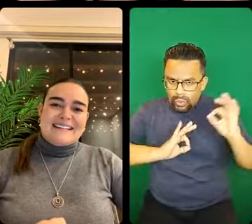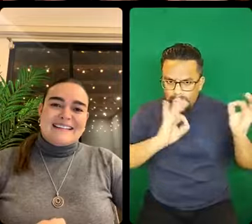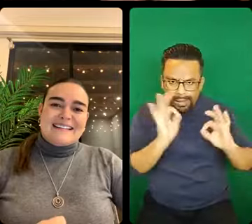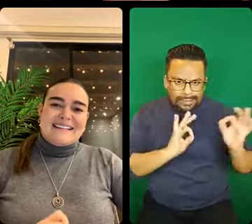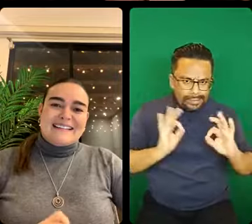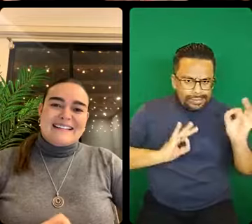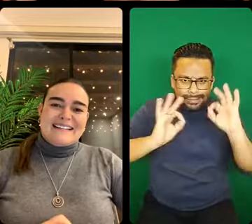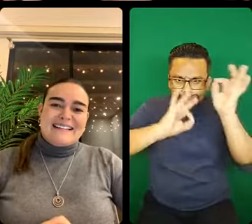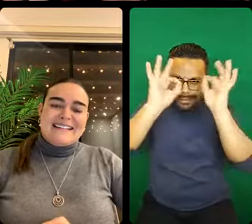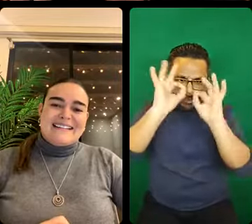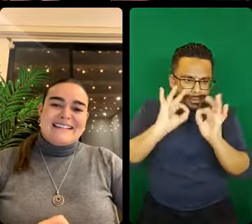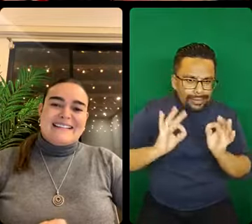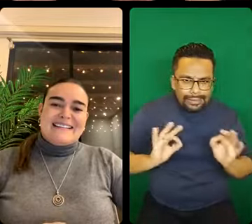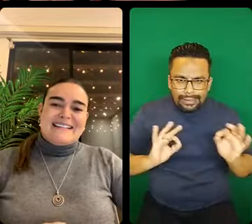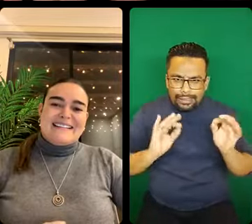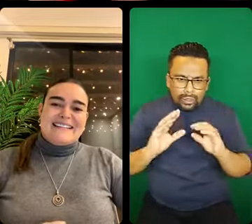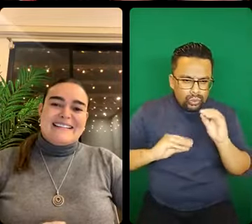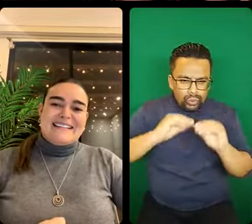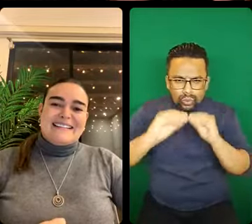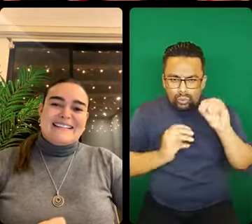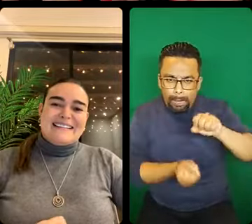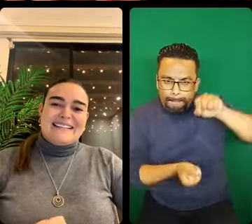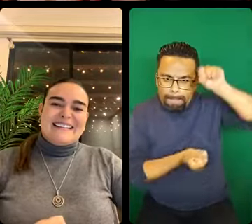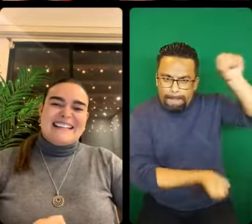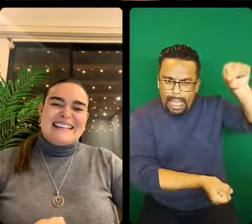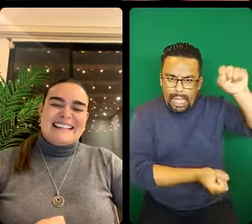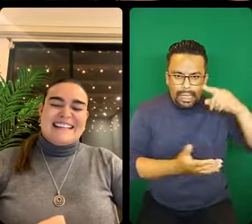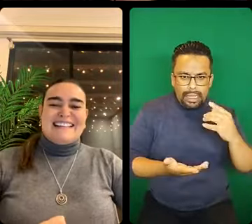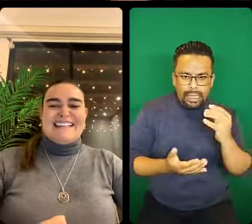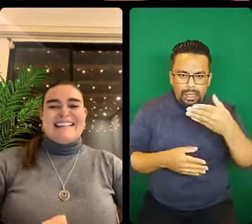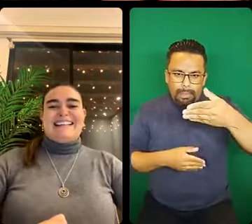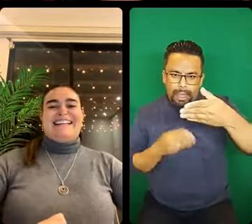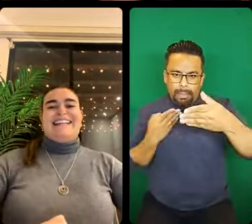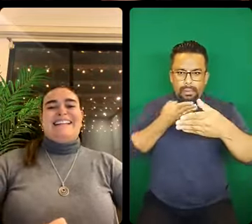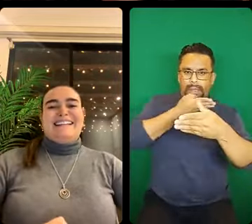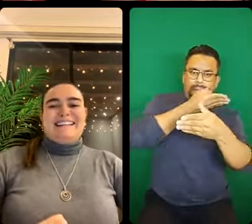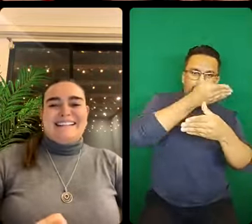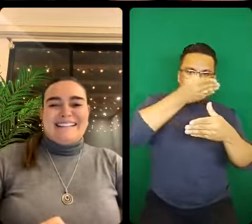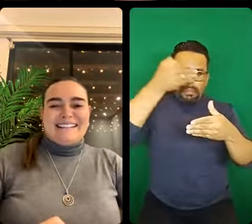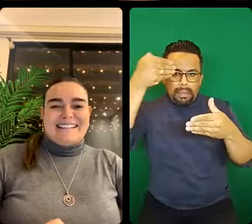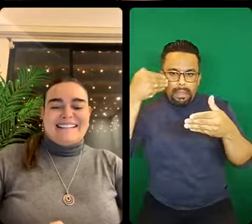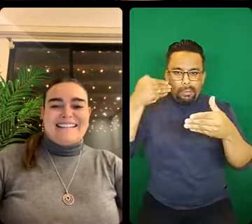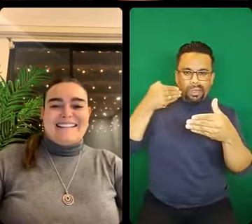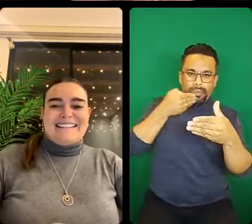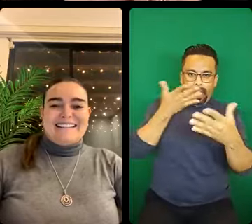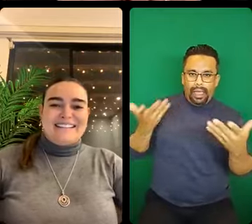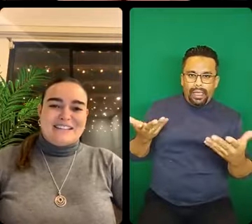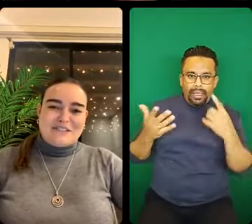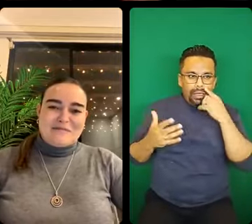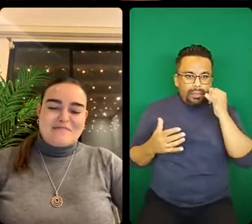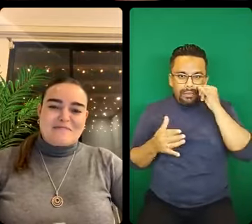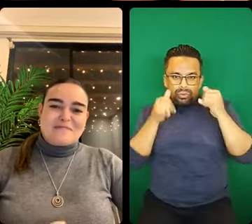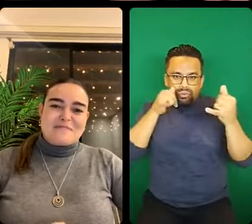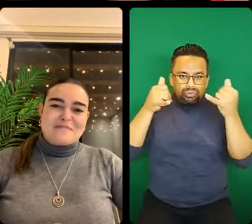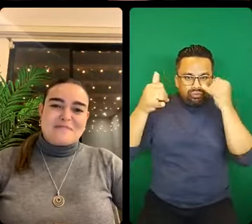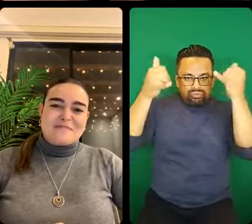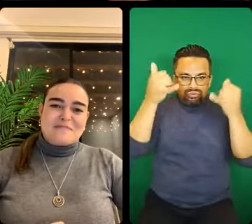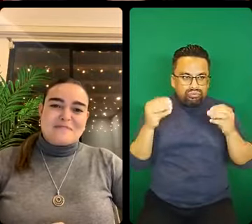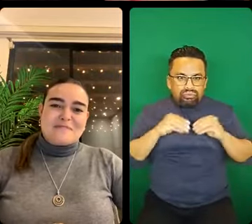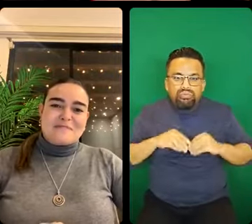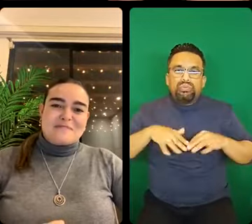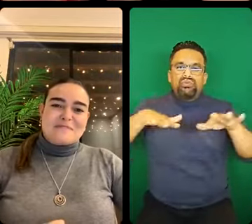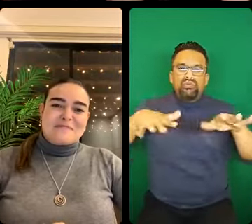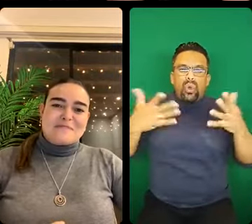armando el afiche, el teaser, el detrás de cámaras, empiecen a mirar qué medios de comunicación van a visualizar, van a